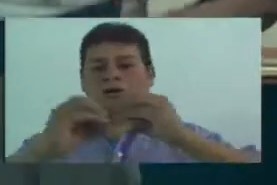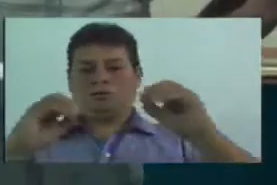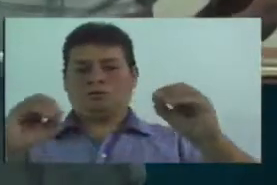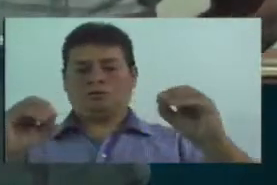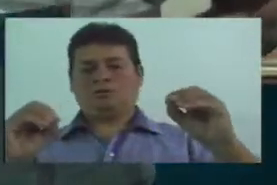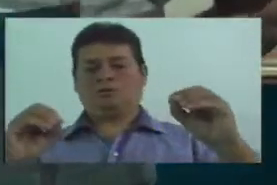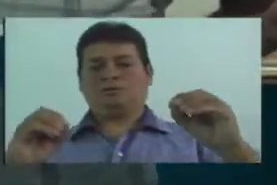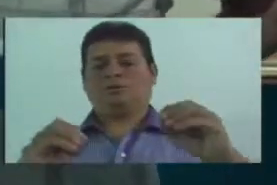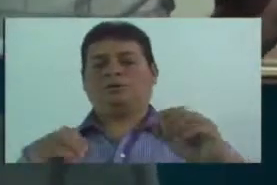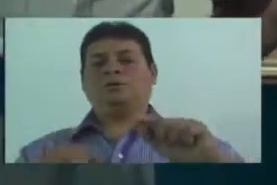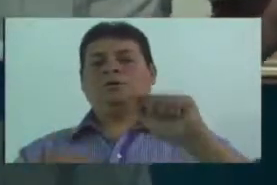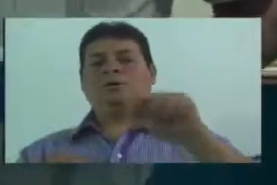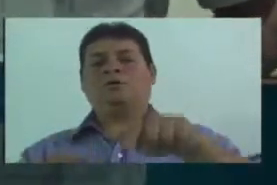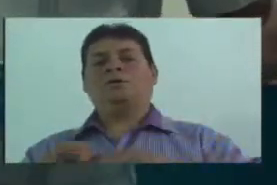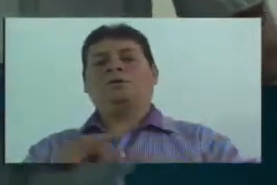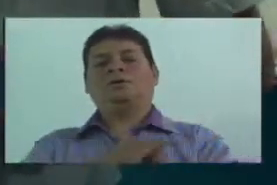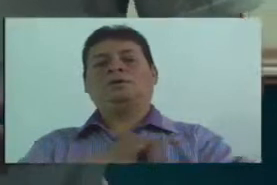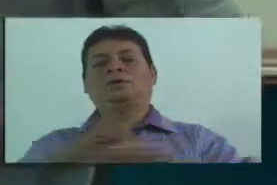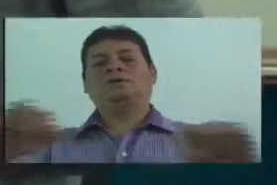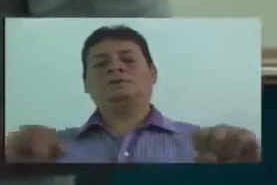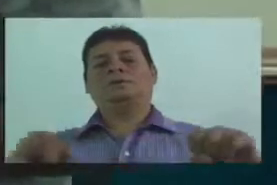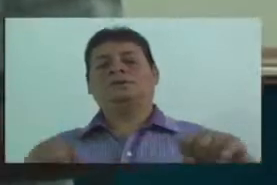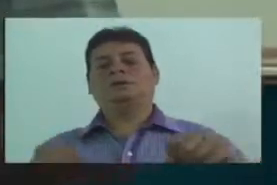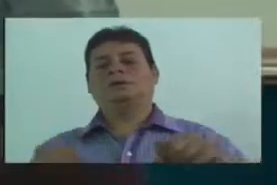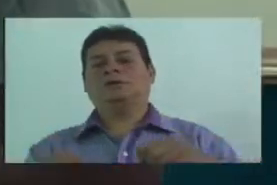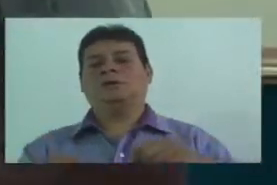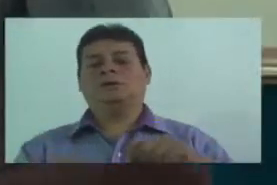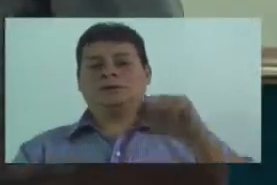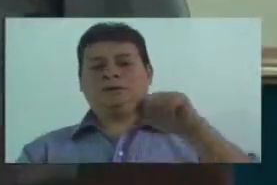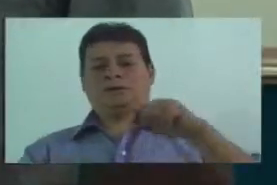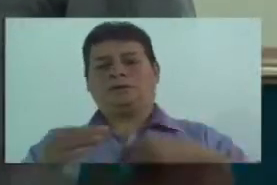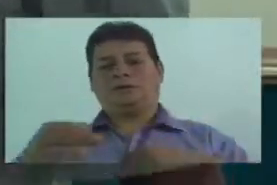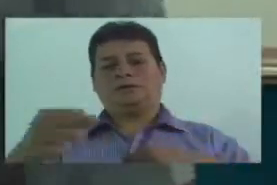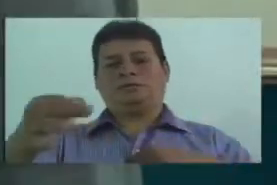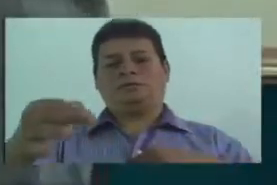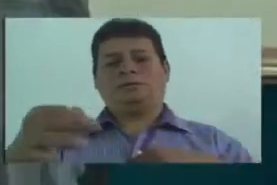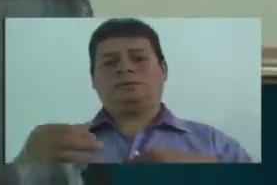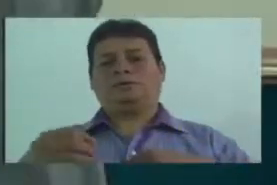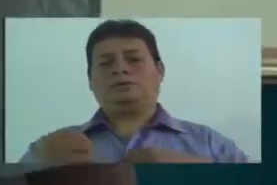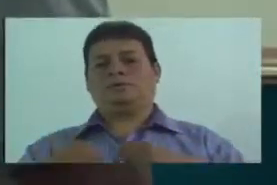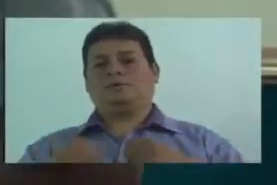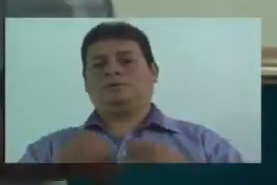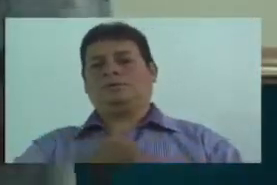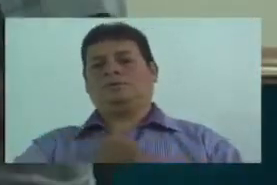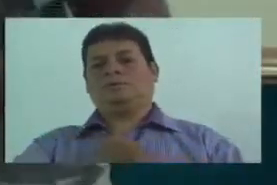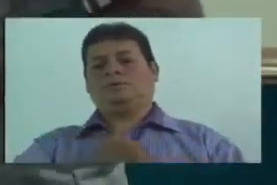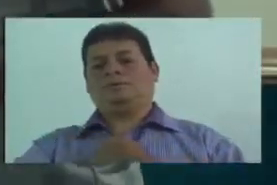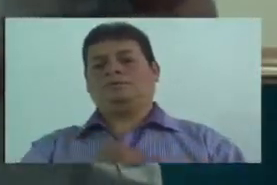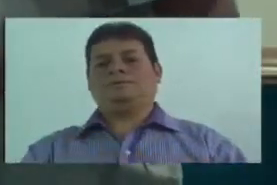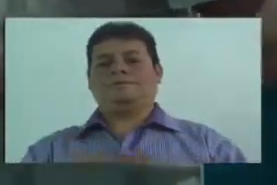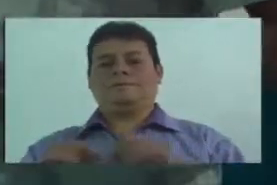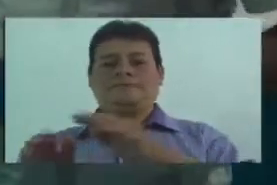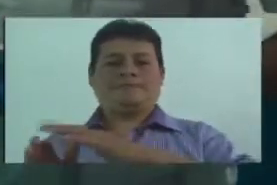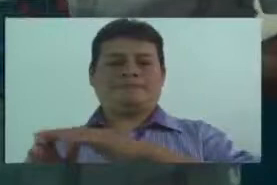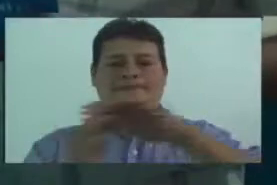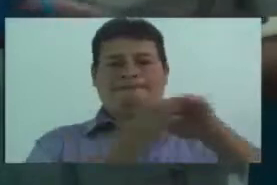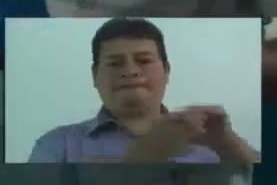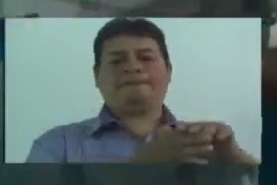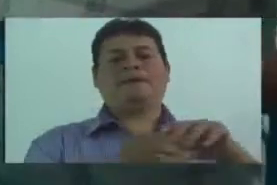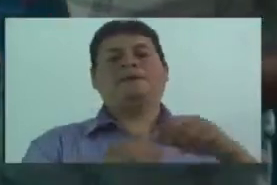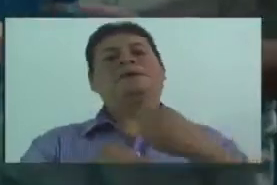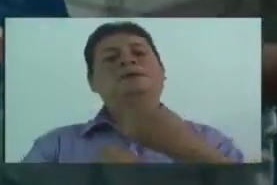pronto termine la cuarentena. Desea también que termine pronto la cuarentena. En la